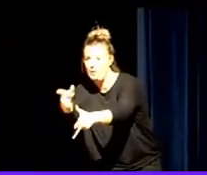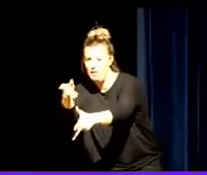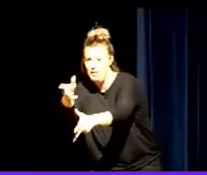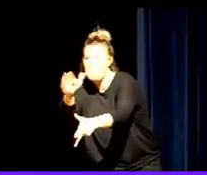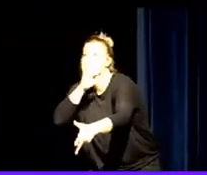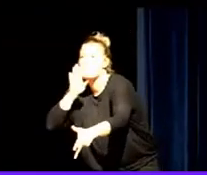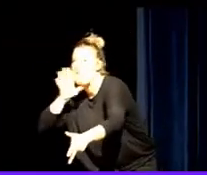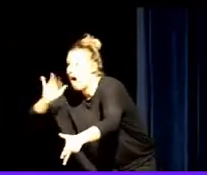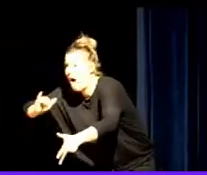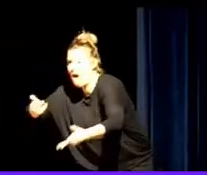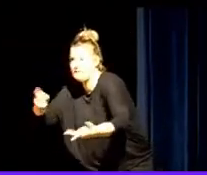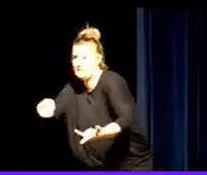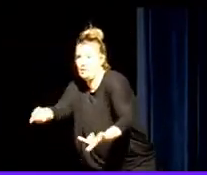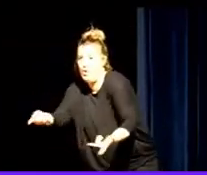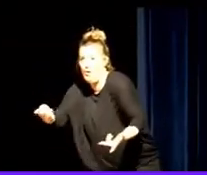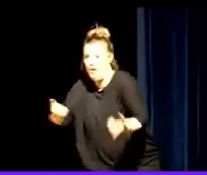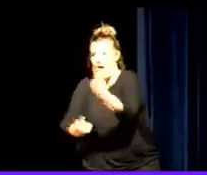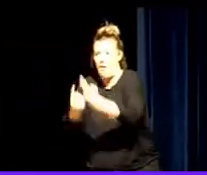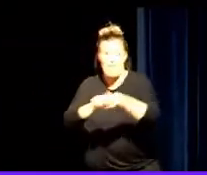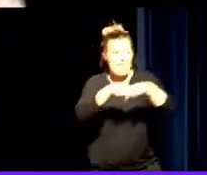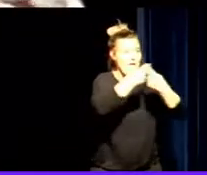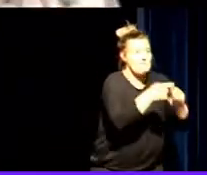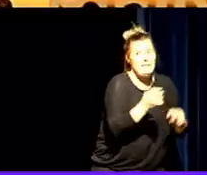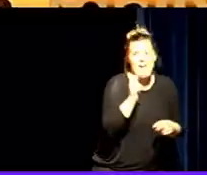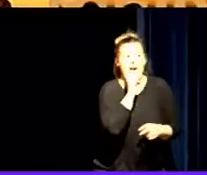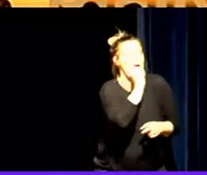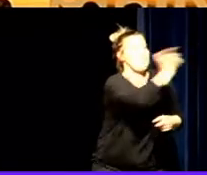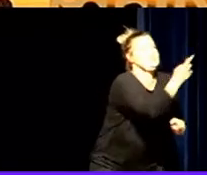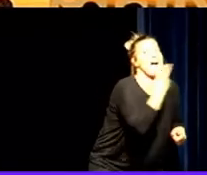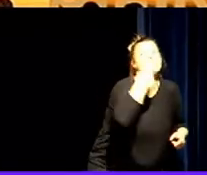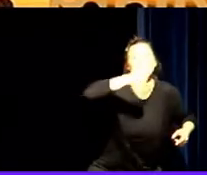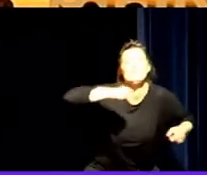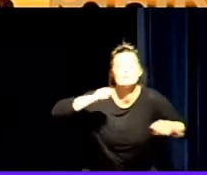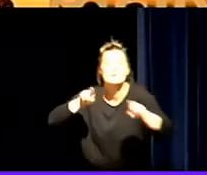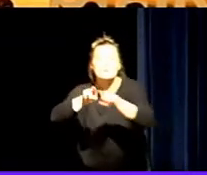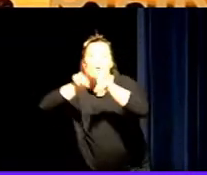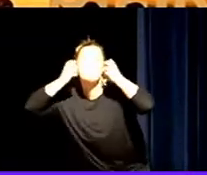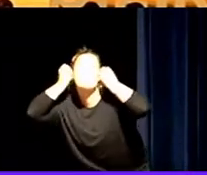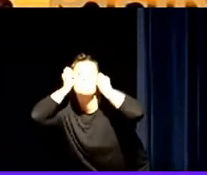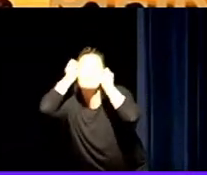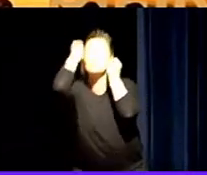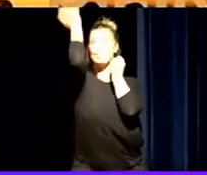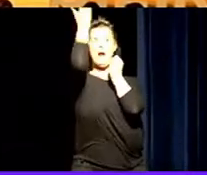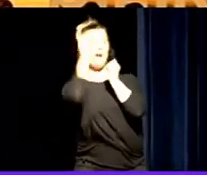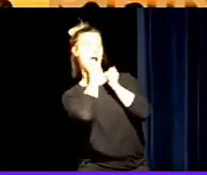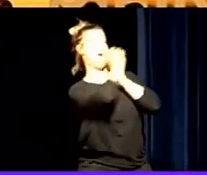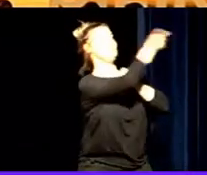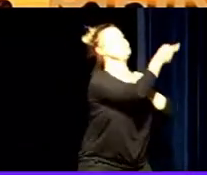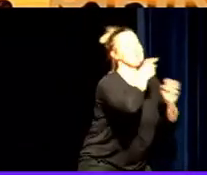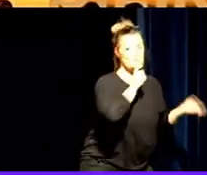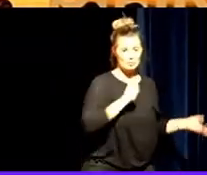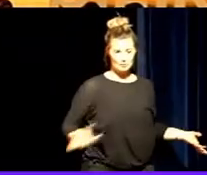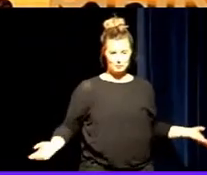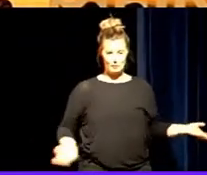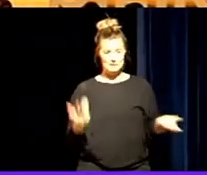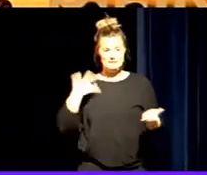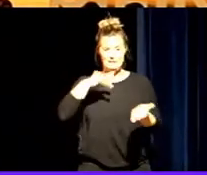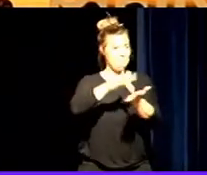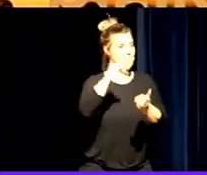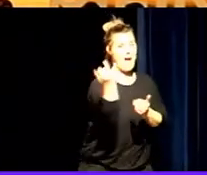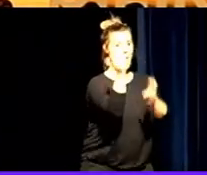hermano? Alguien le avisa a nivel virtual, ¿no?, a la afectada, que ha habido una